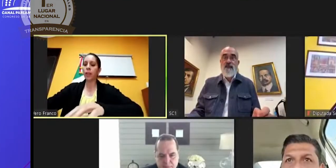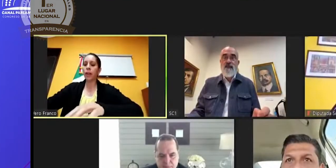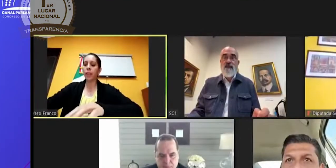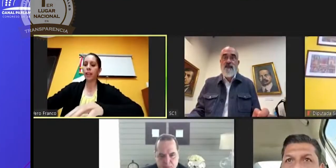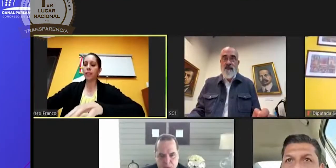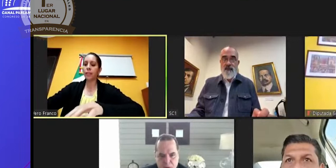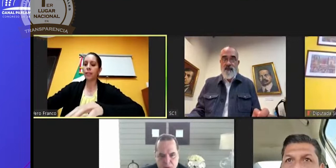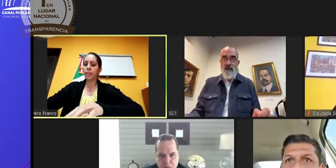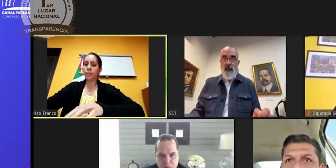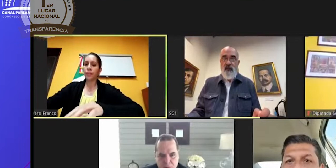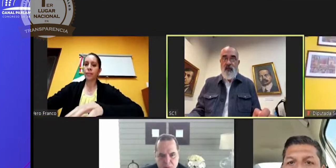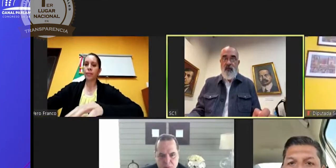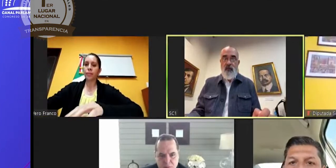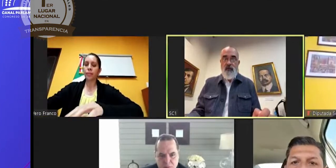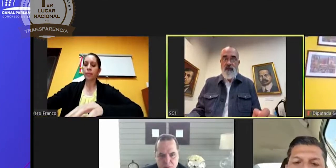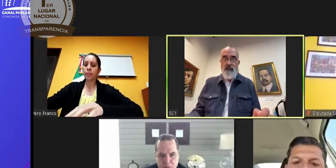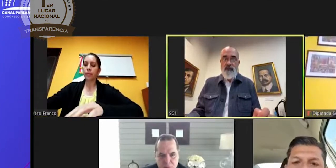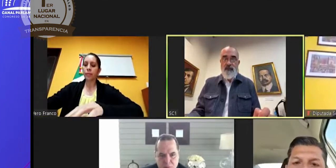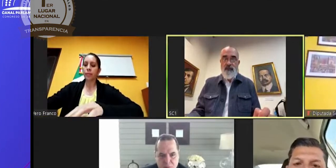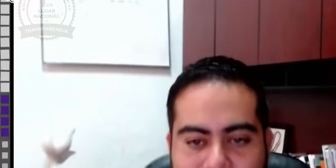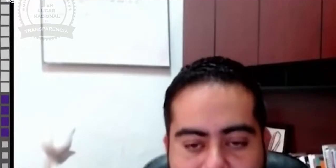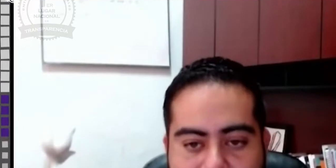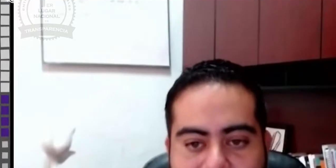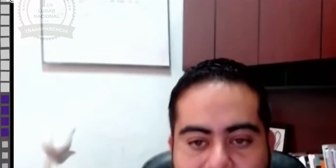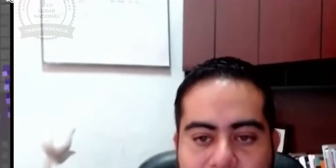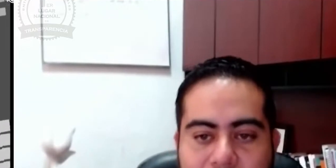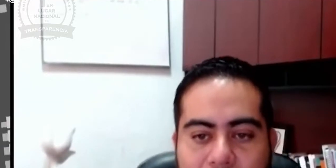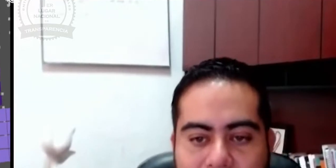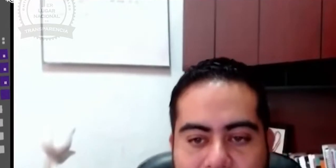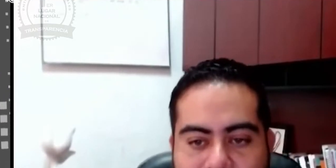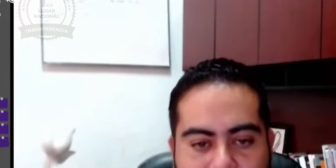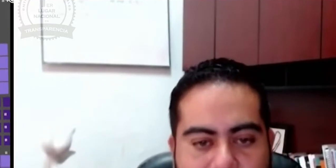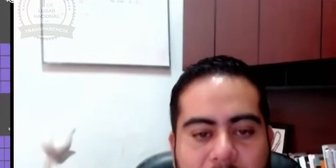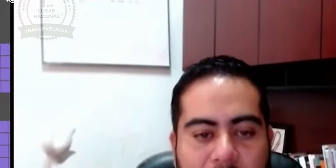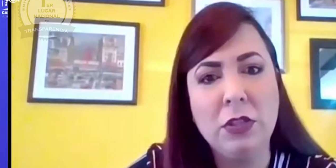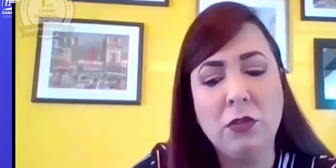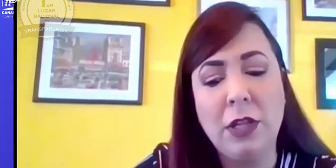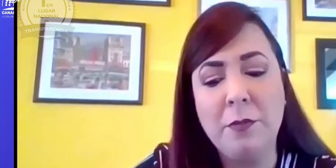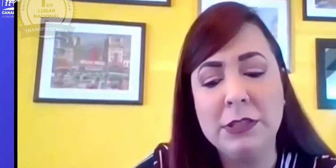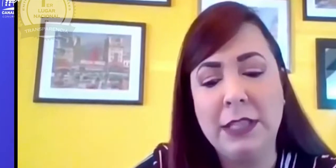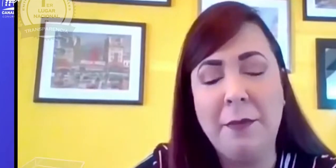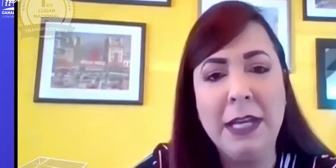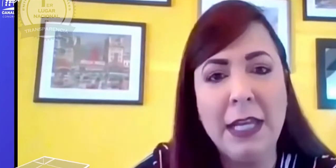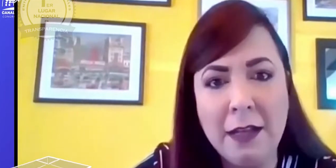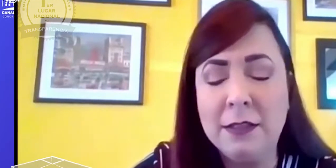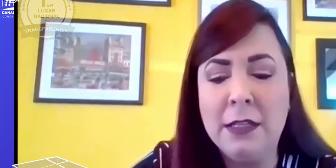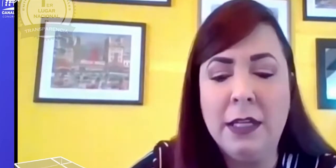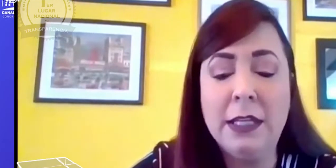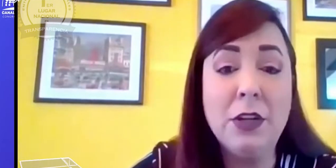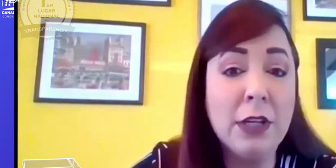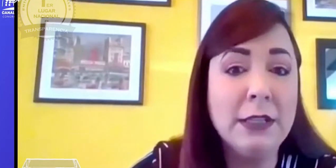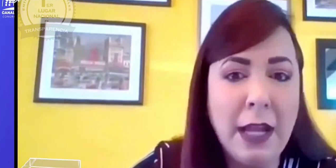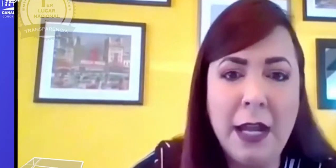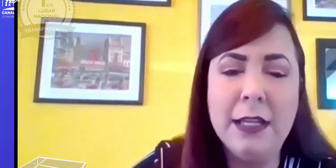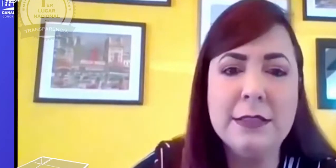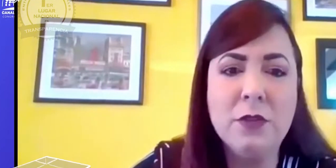Legislativa para quedar como presidente y secretario de la misma el diputado Daniel Robles de León. En el uso de la voz, la legisladora